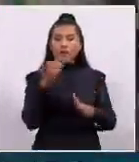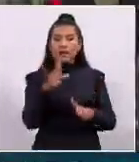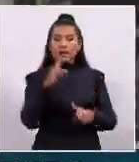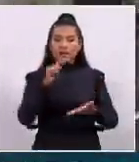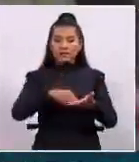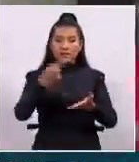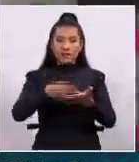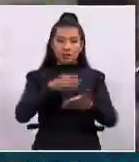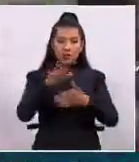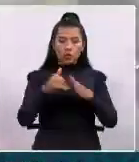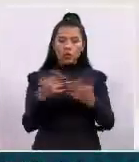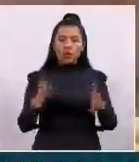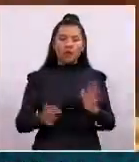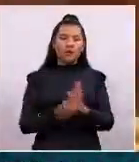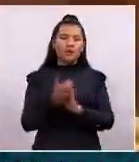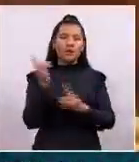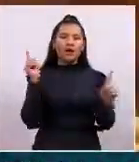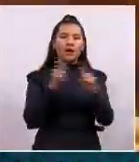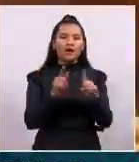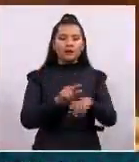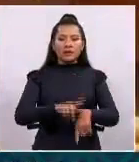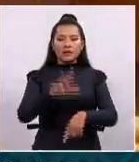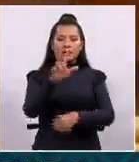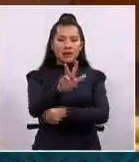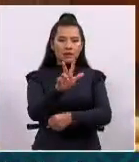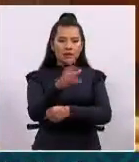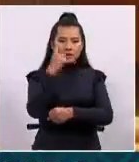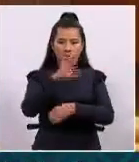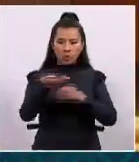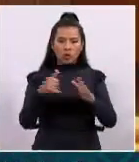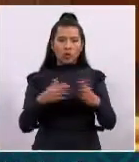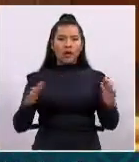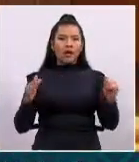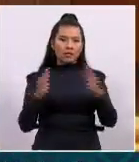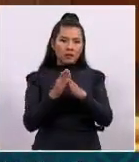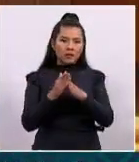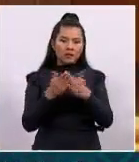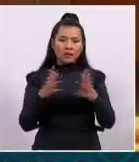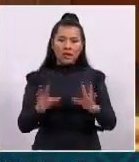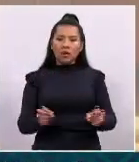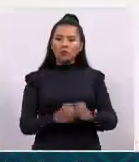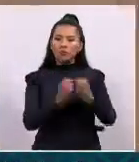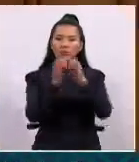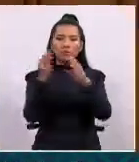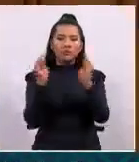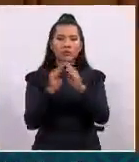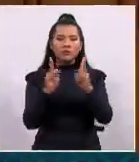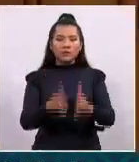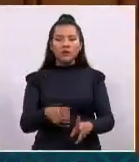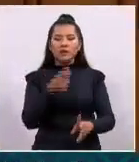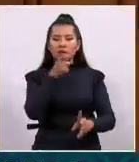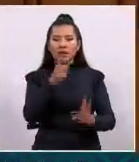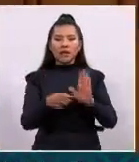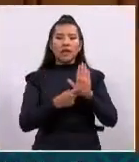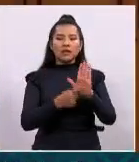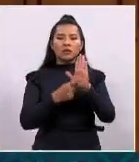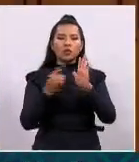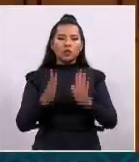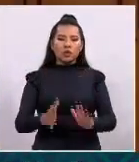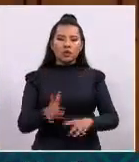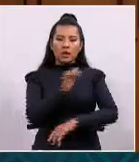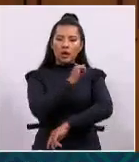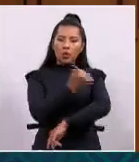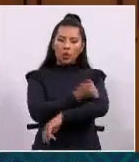desarrolló hasta las 6 de la tarde en el auditorio del Banco Central de Bolivia en la ciudad de La Paz, contando con las exposiciones tanto de autoridades nacionales